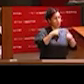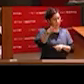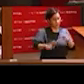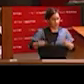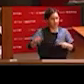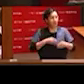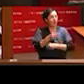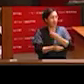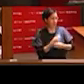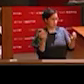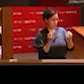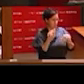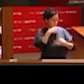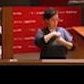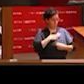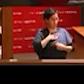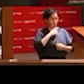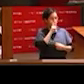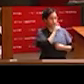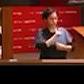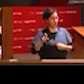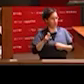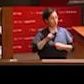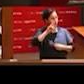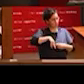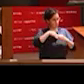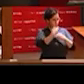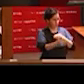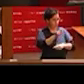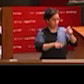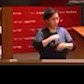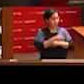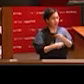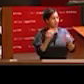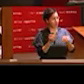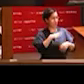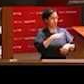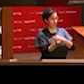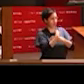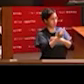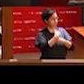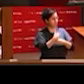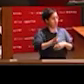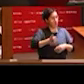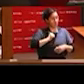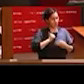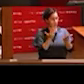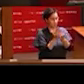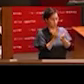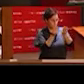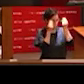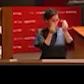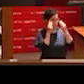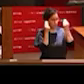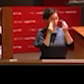personas dentro de la fundación juan23 y también fuera de la fundación pueden venir y beneficiarse de esos cursos